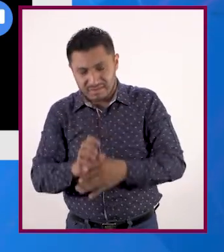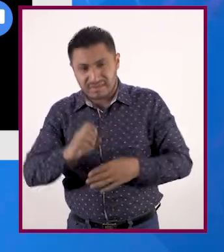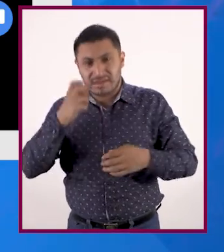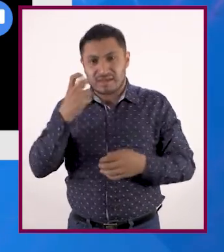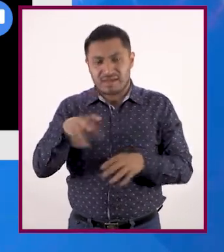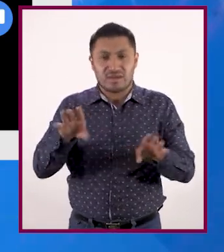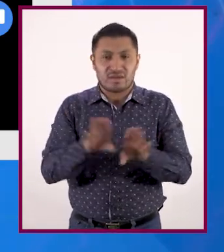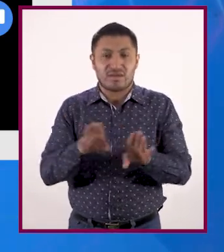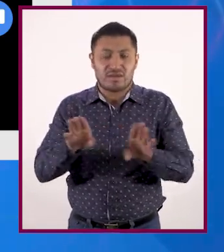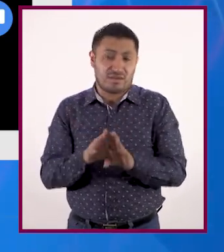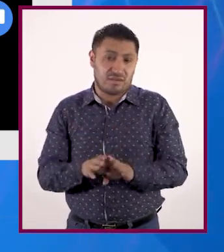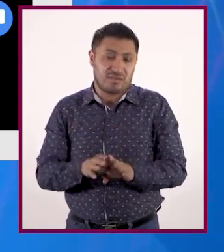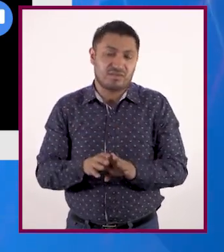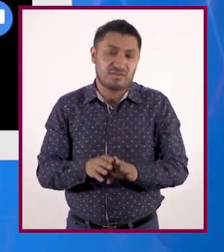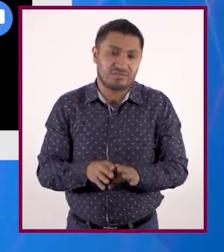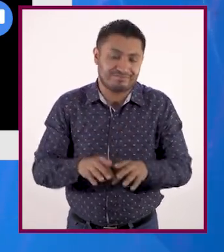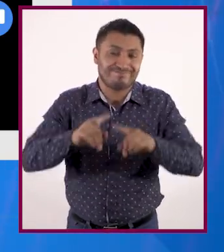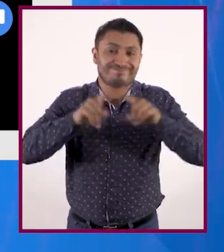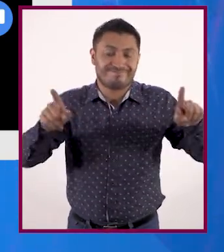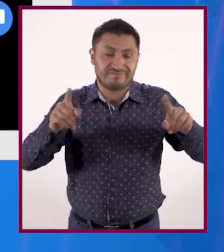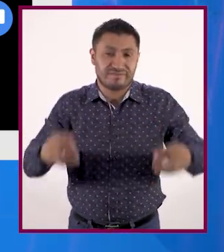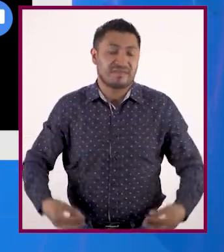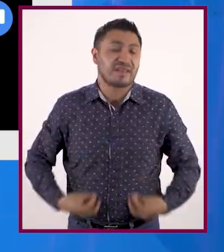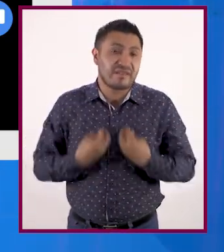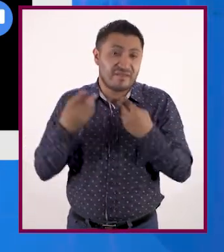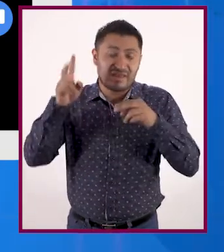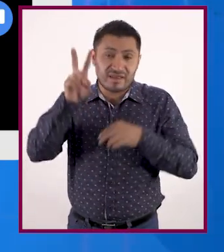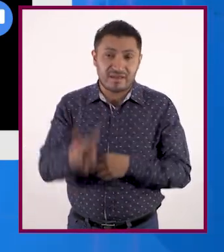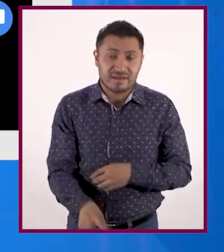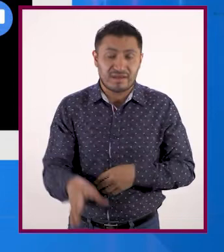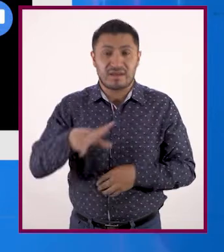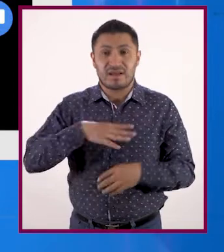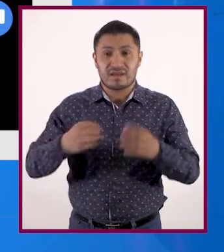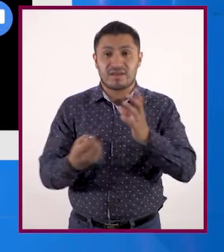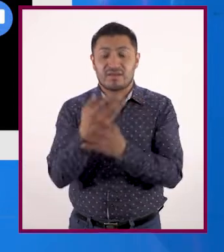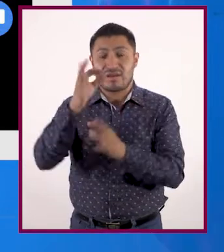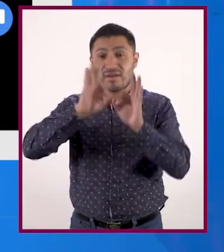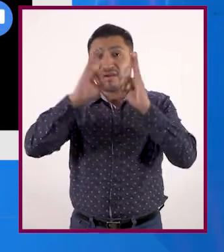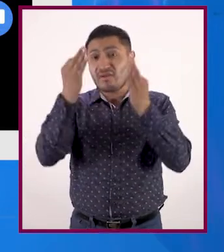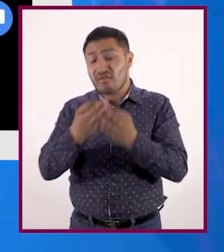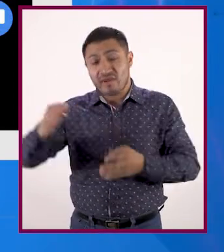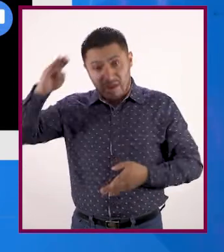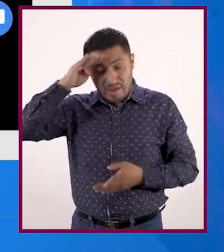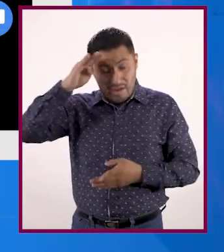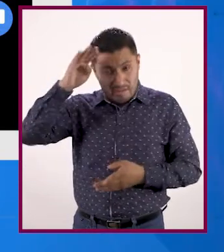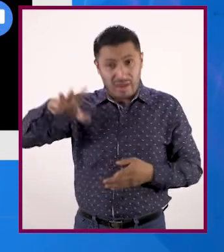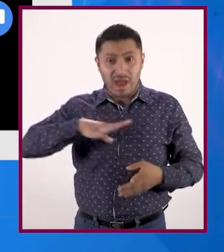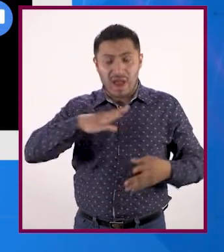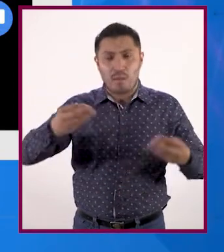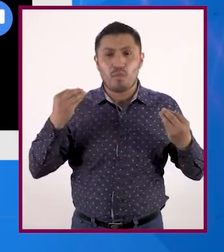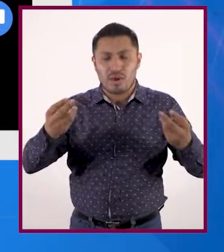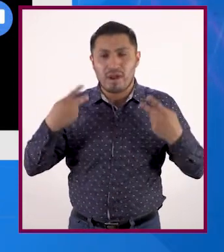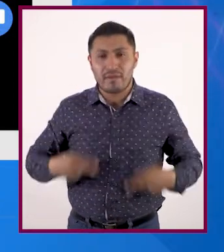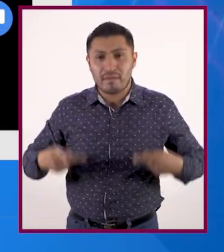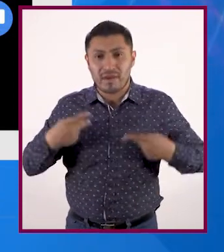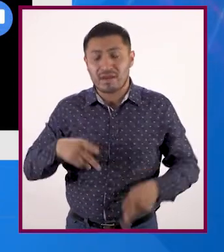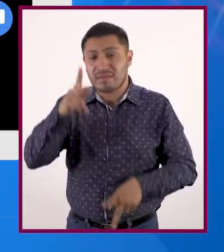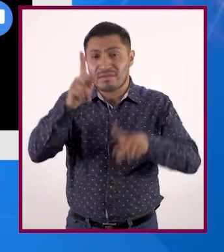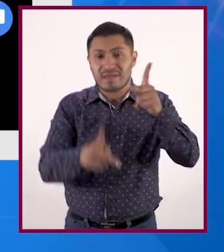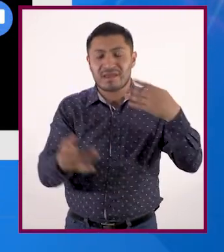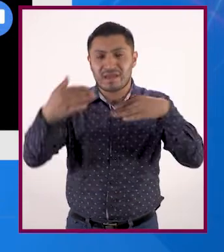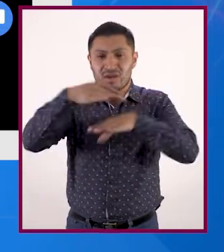momento ya de la aplicación real surgen nuevas formas de pensamiento en la cual hay muchos que hablan del centro